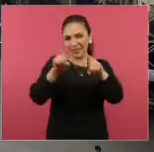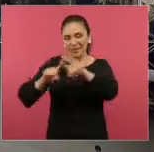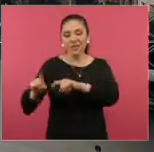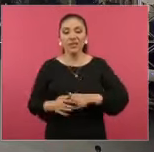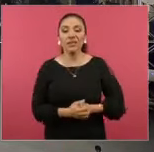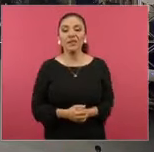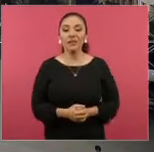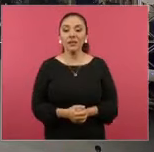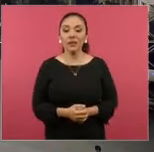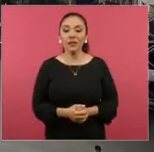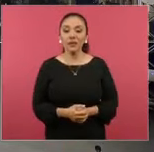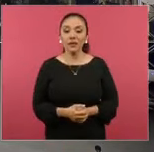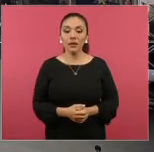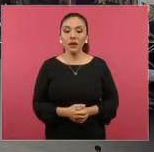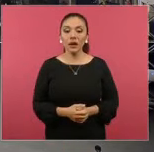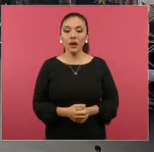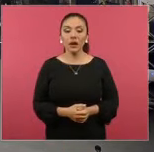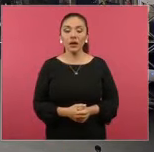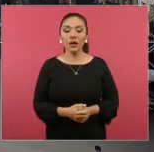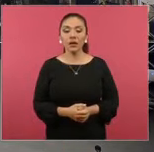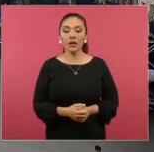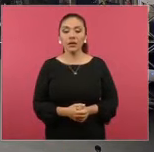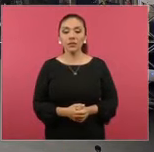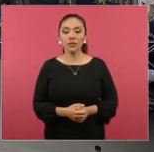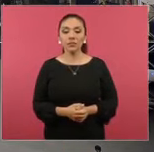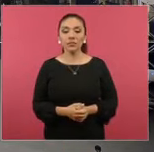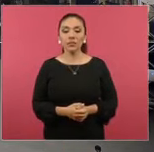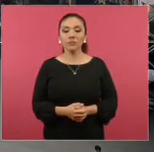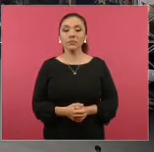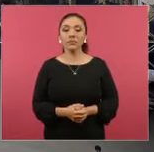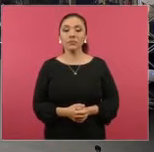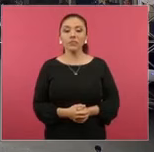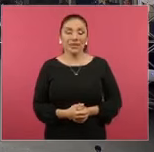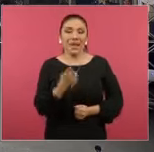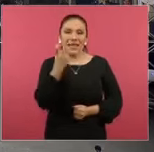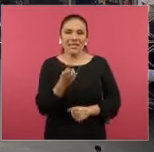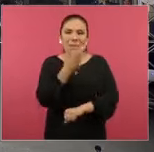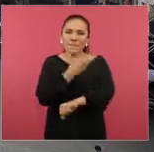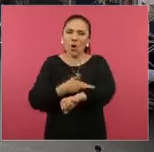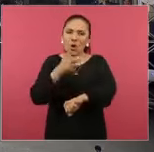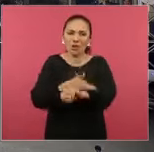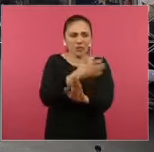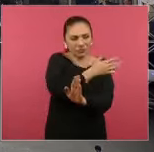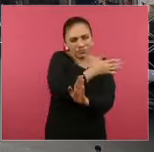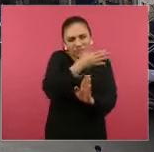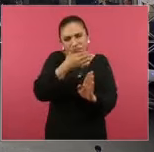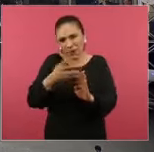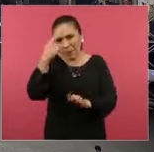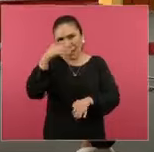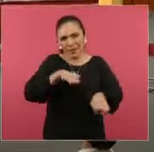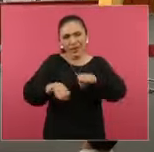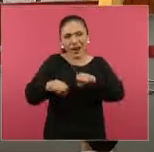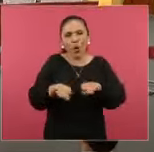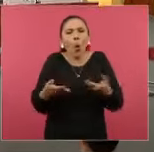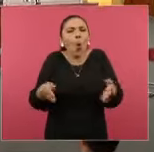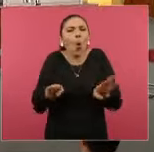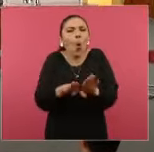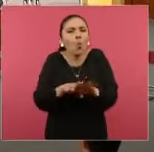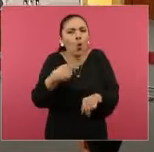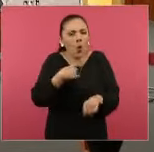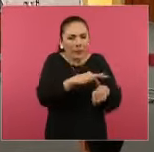bien, ¿qué nos guió en todo este proceso de trabajo?